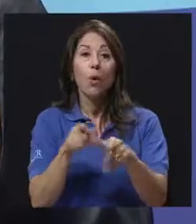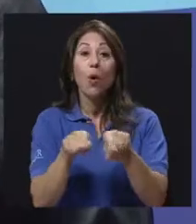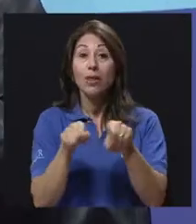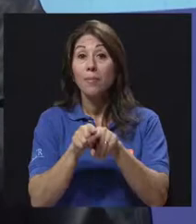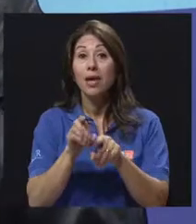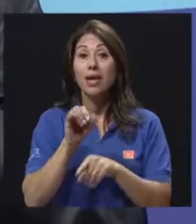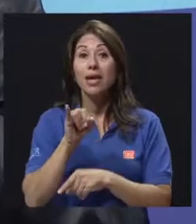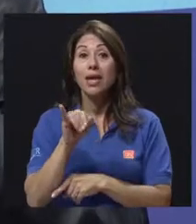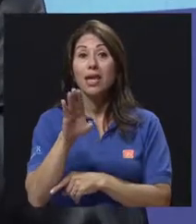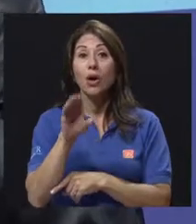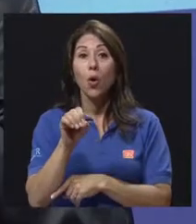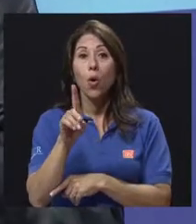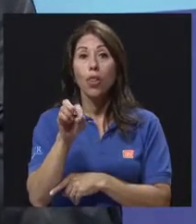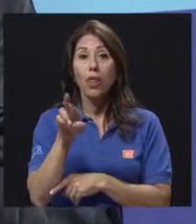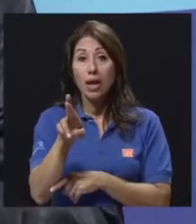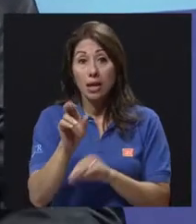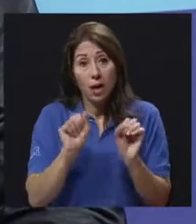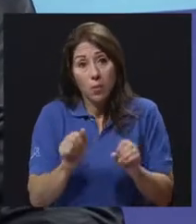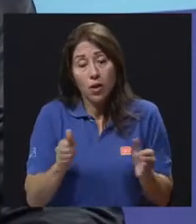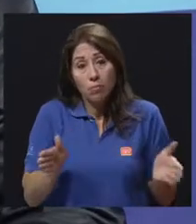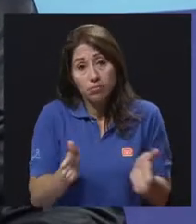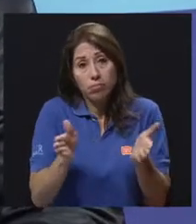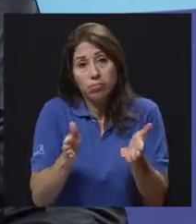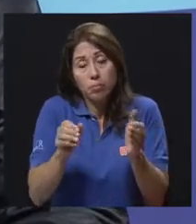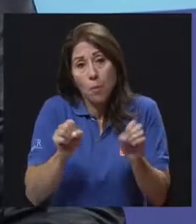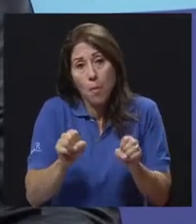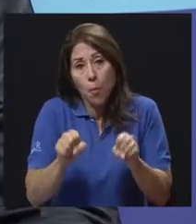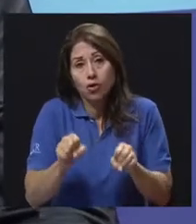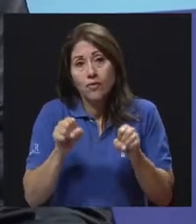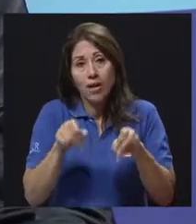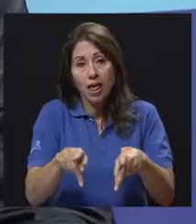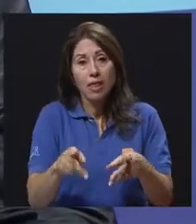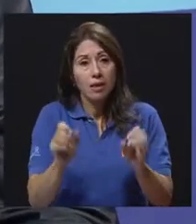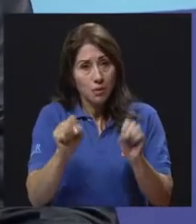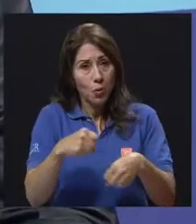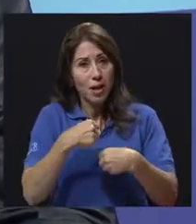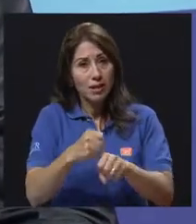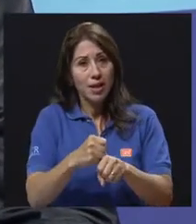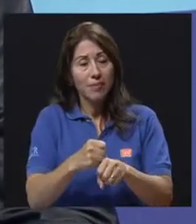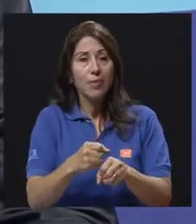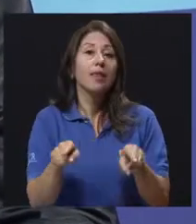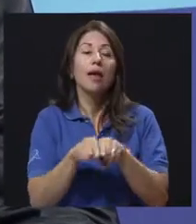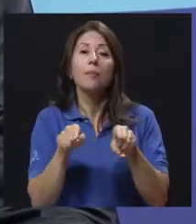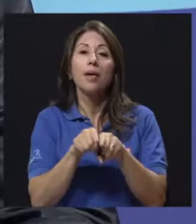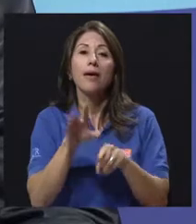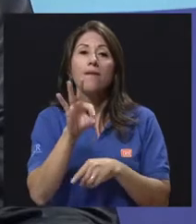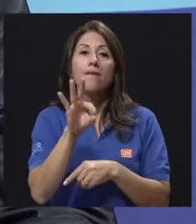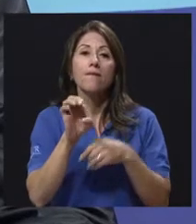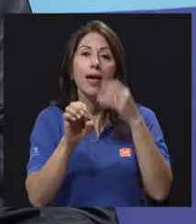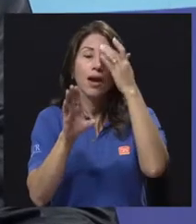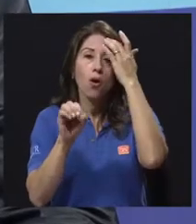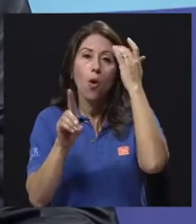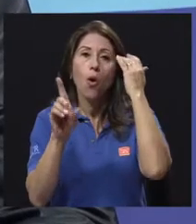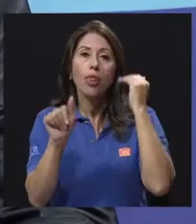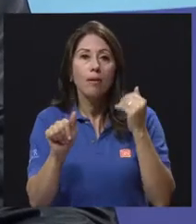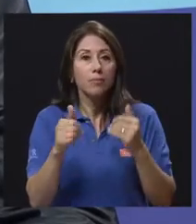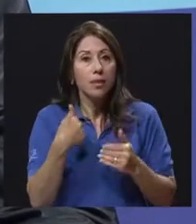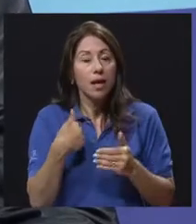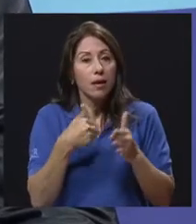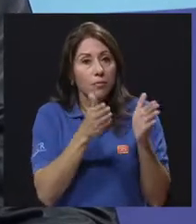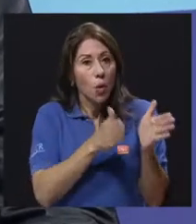cuanto a que propiciaran esa posibilidad, ¿verdad? Y se pudiera realizar. Hay organizaciones de la FECOA en todo el